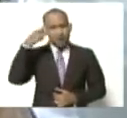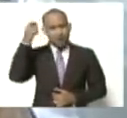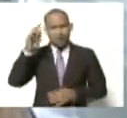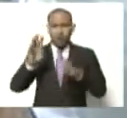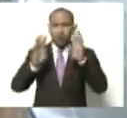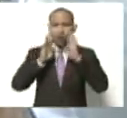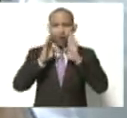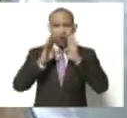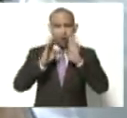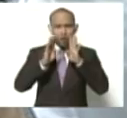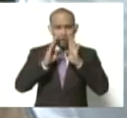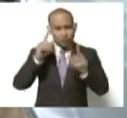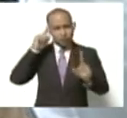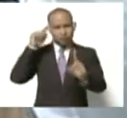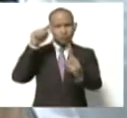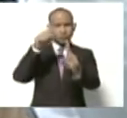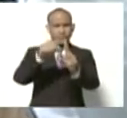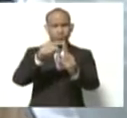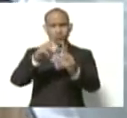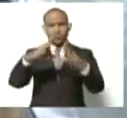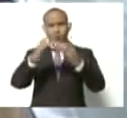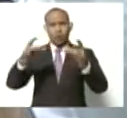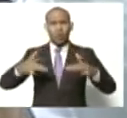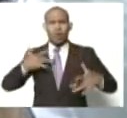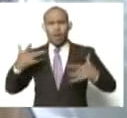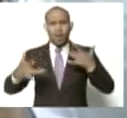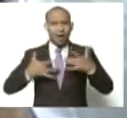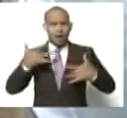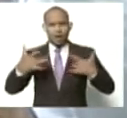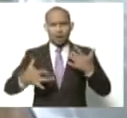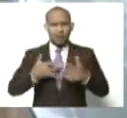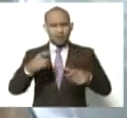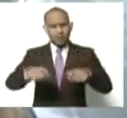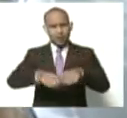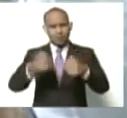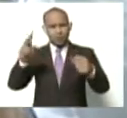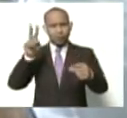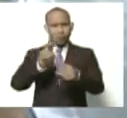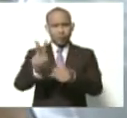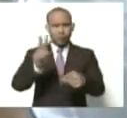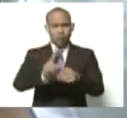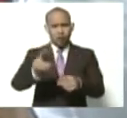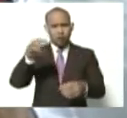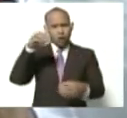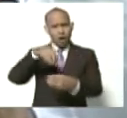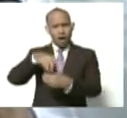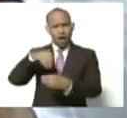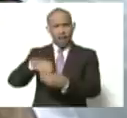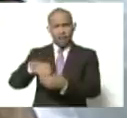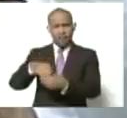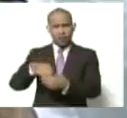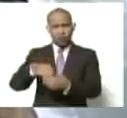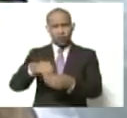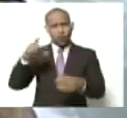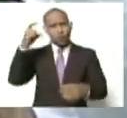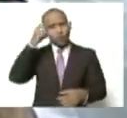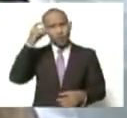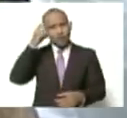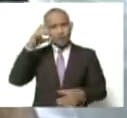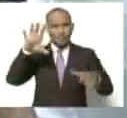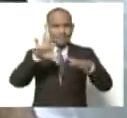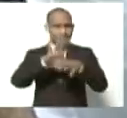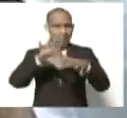confiesa de manera directa los actos criminales cometidos contra, que iban a ser perpetrados el mismo día martes